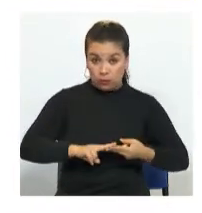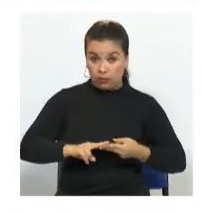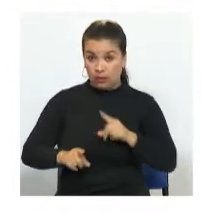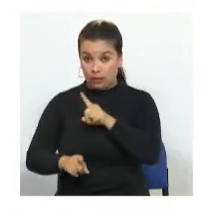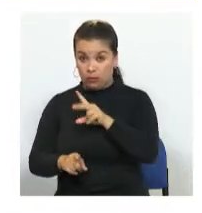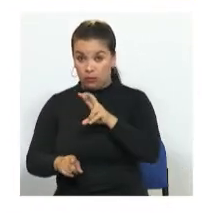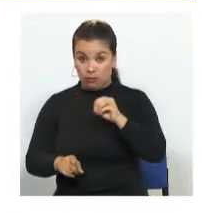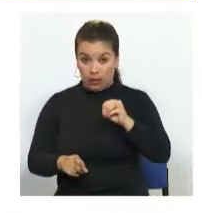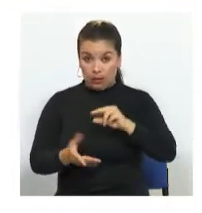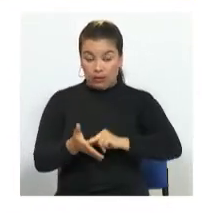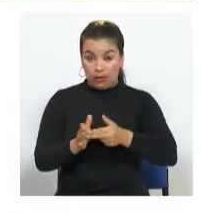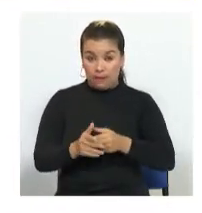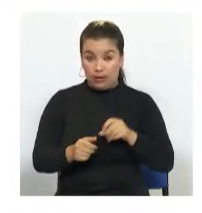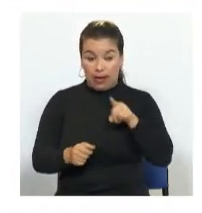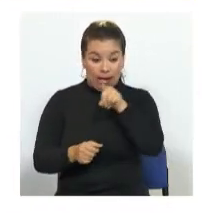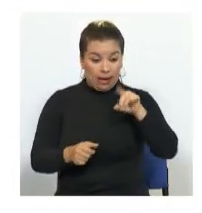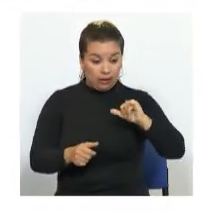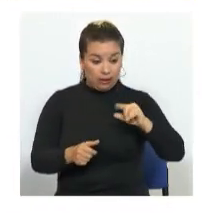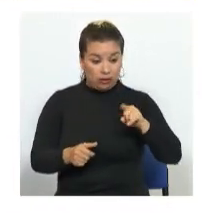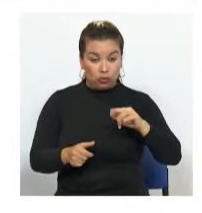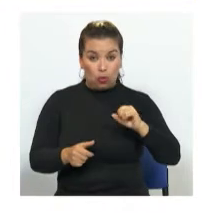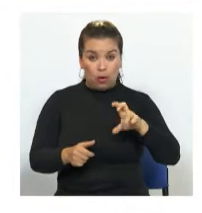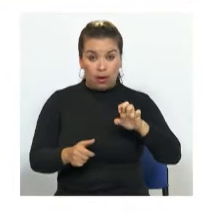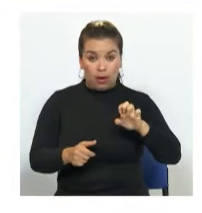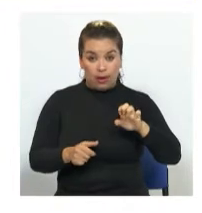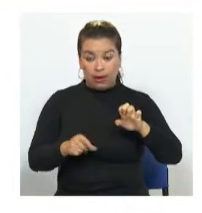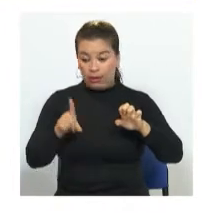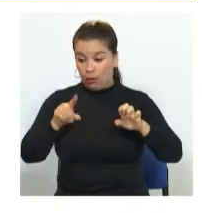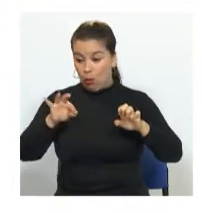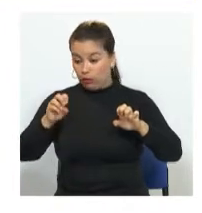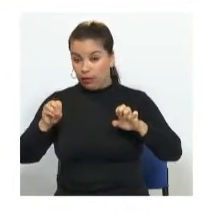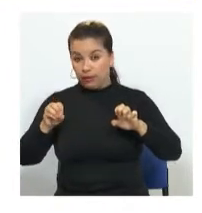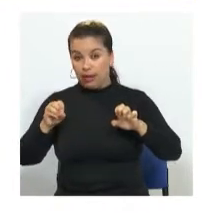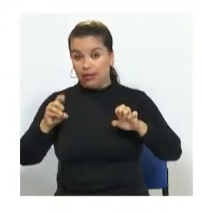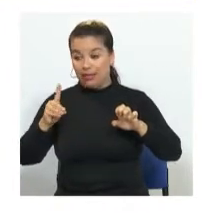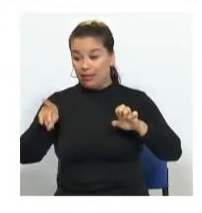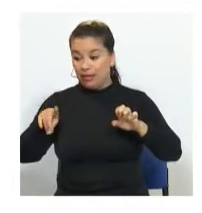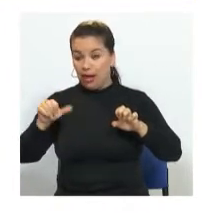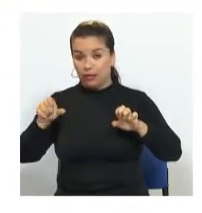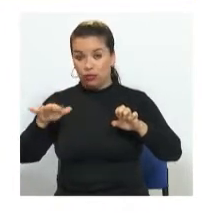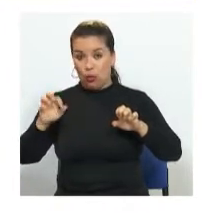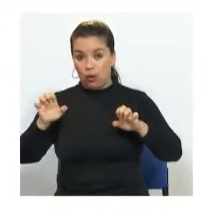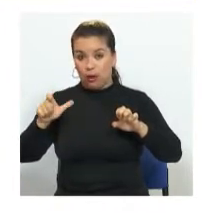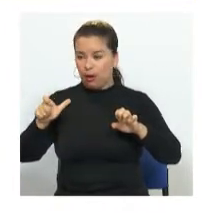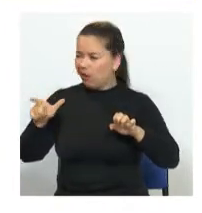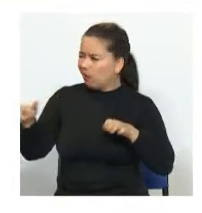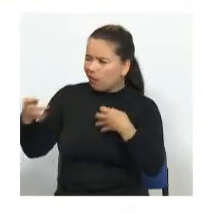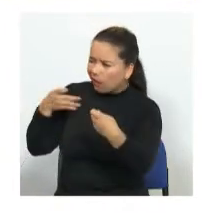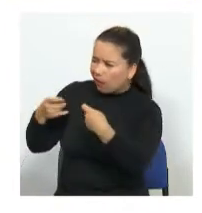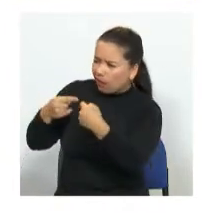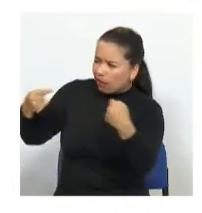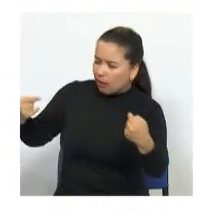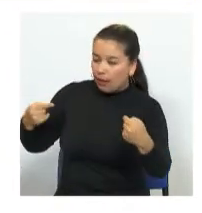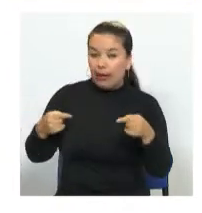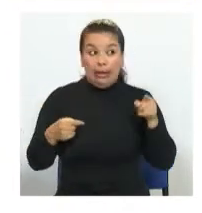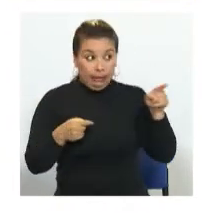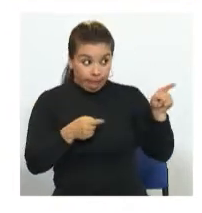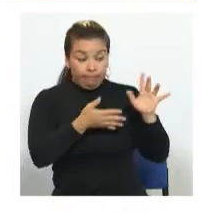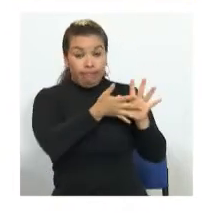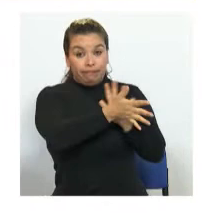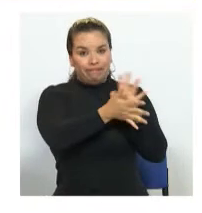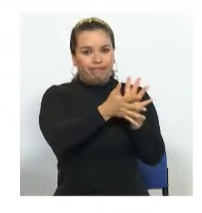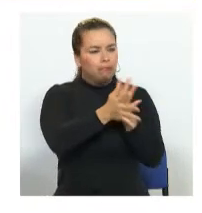la sístole y el 80 sería la diástole. ¿Cómo es eso? Claro que sí, Santiago. Esto que acaba de decir Santiago es muy